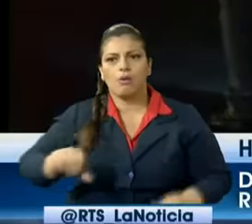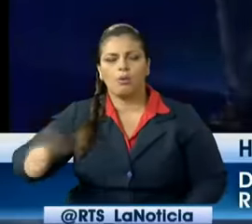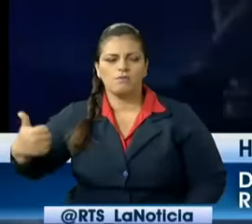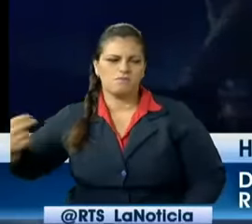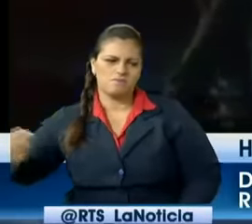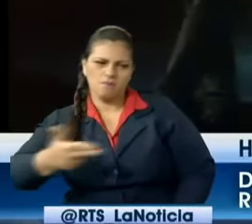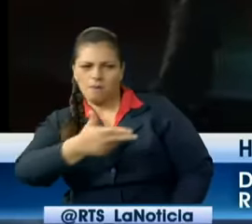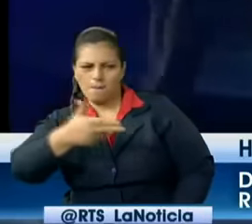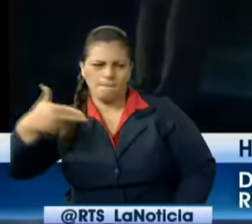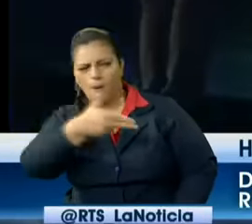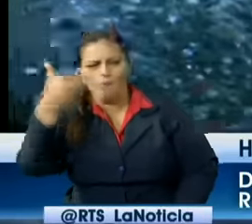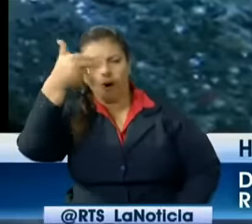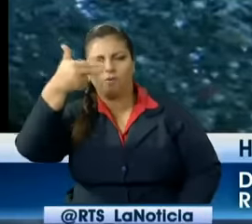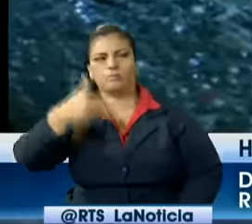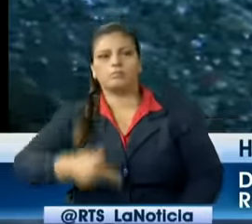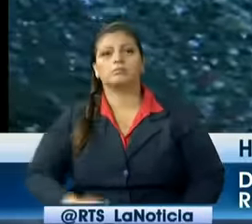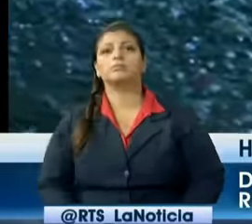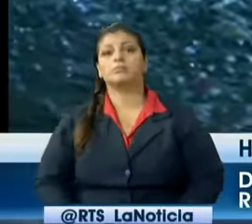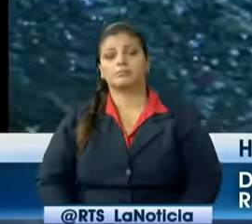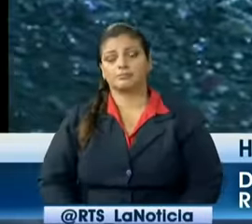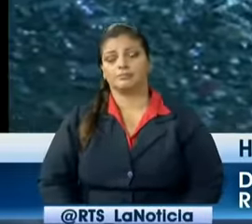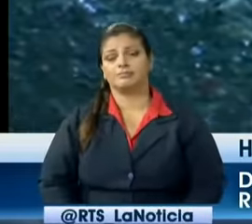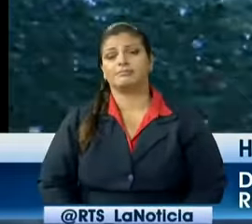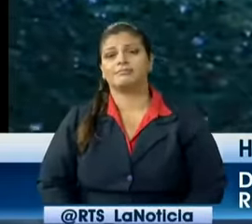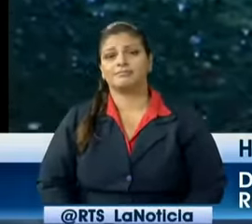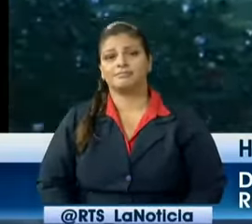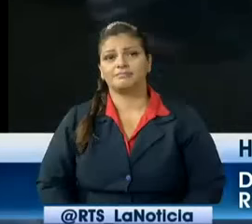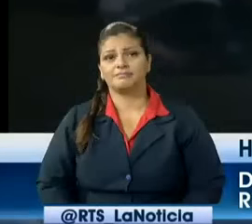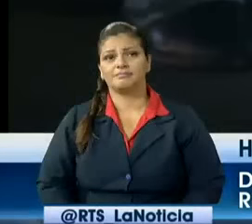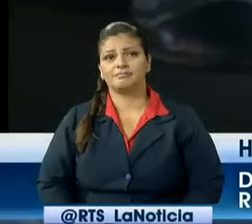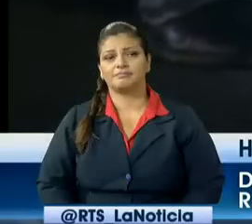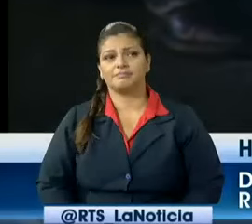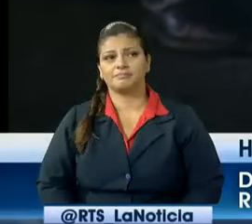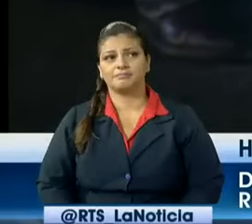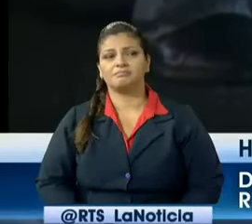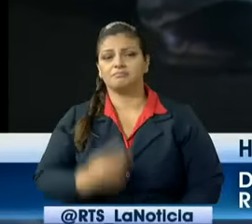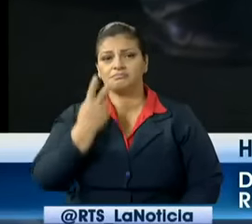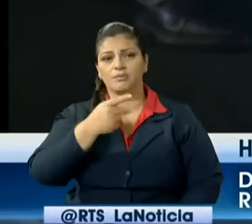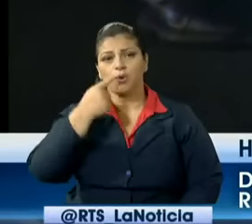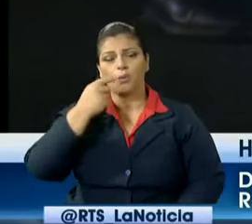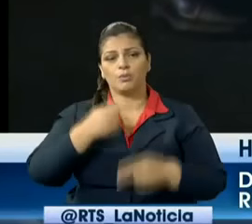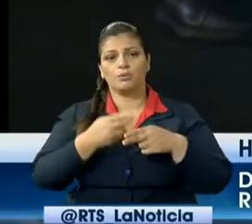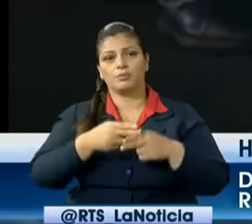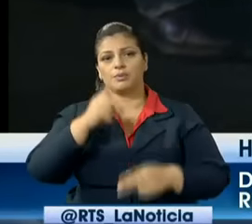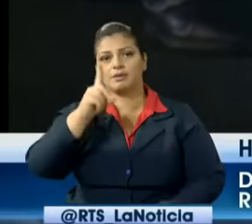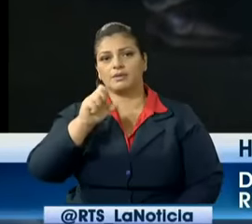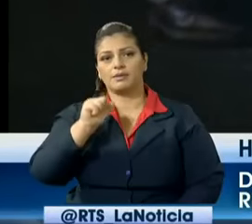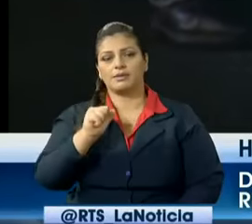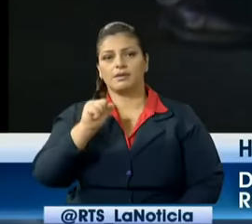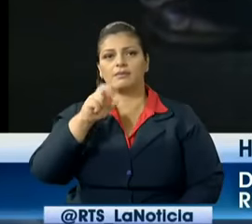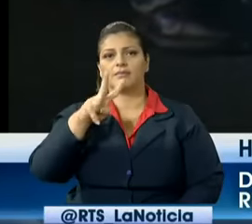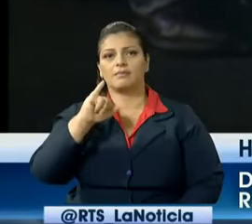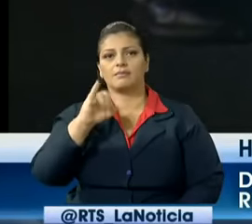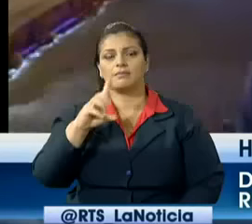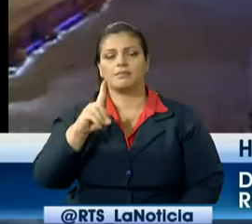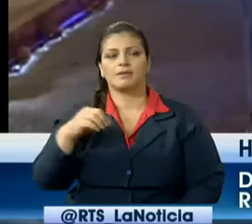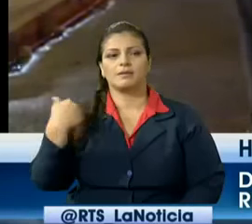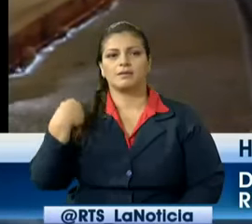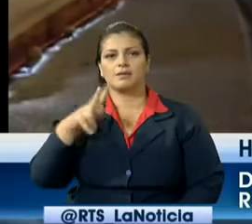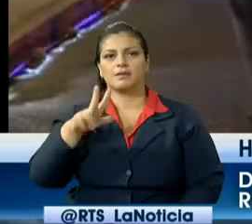Desplomado junto a su motocicleta y con varios proyectiles en el cuerpo, es como David de la Rosa, de 39 años de